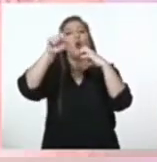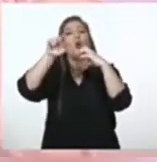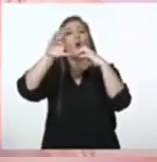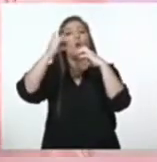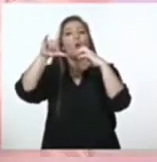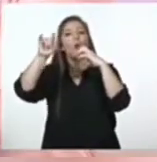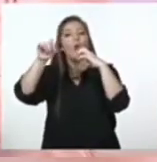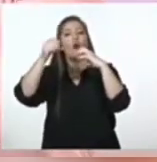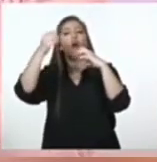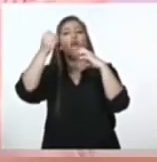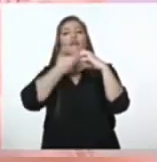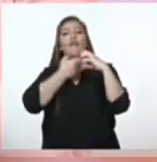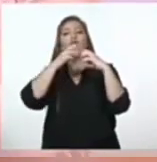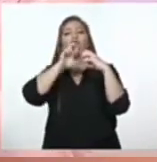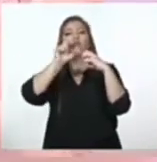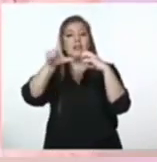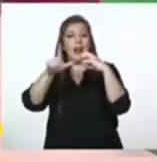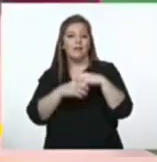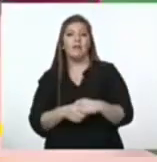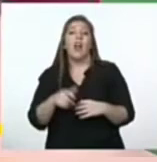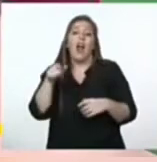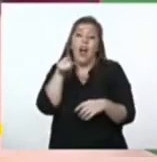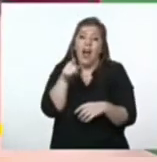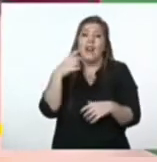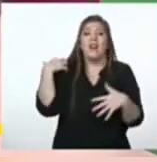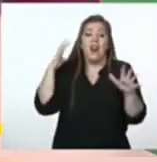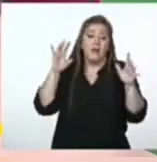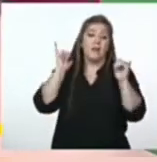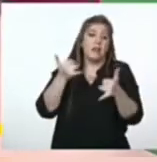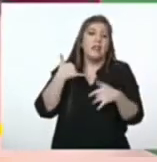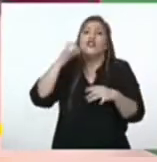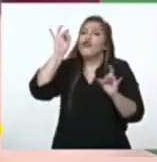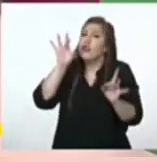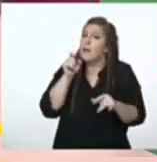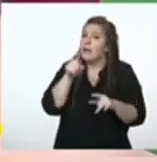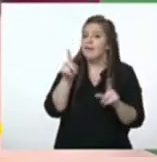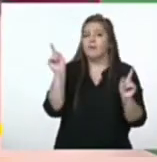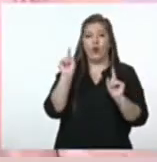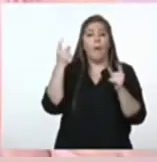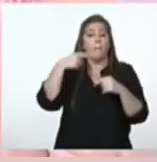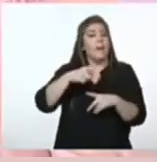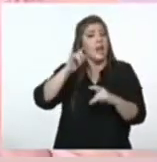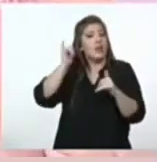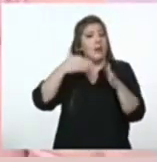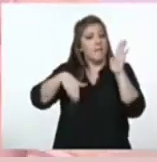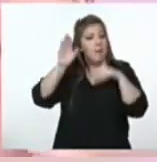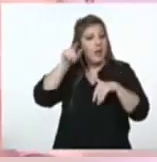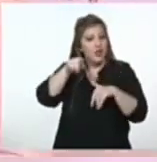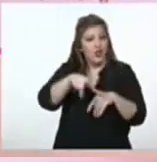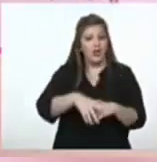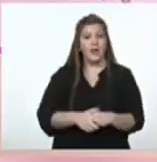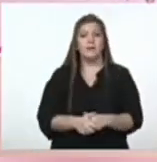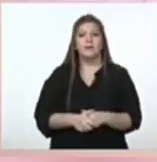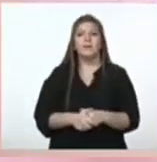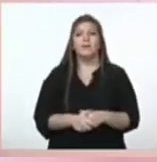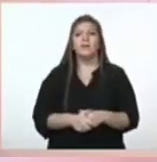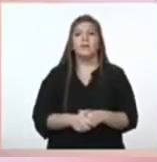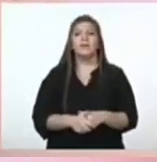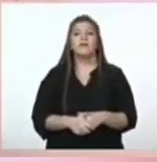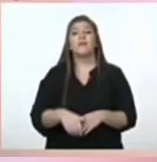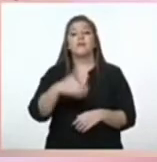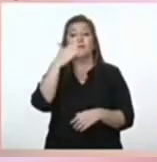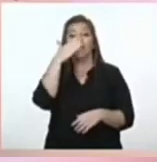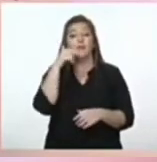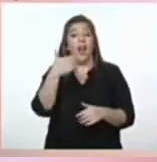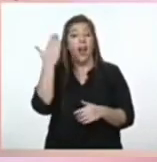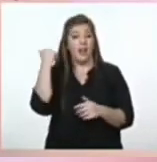sí, no exclusivamente, ¿no? Pero sí, interviene mucho esa parte del cerebro. Perfecto. Bueno, y por debajo, entonces, como